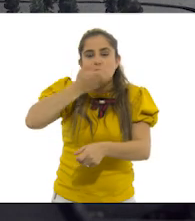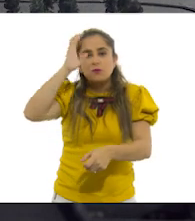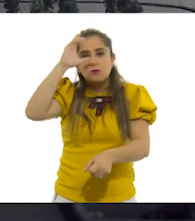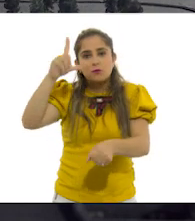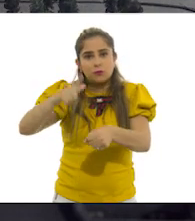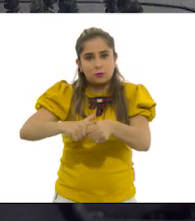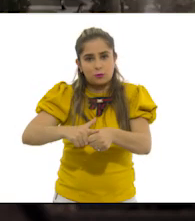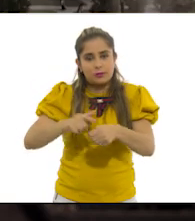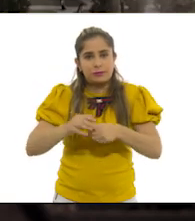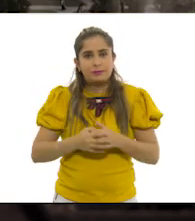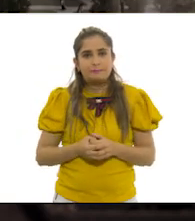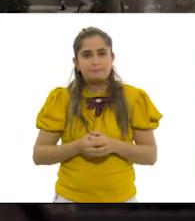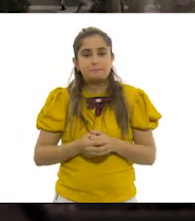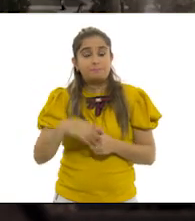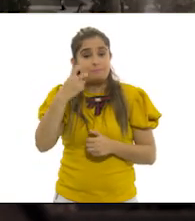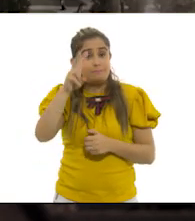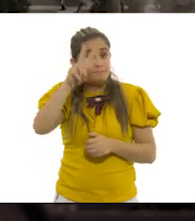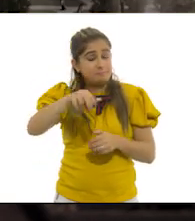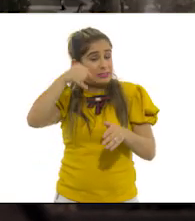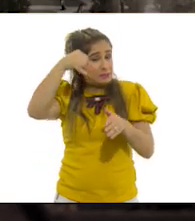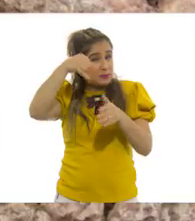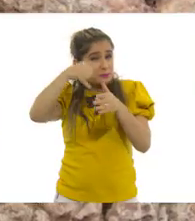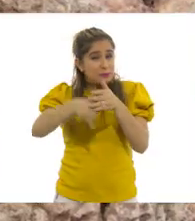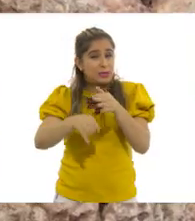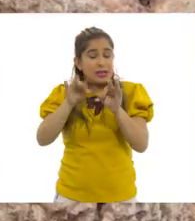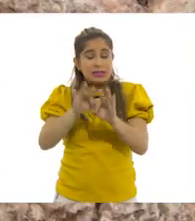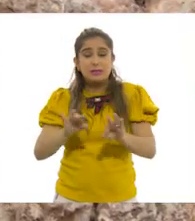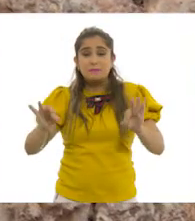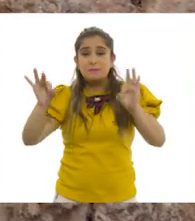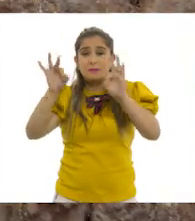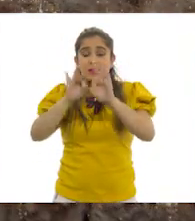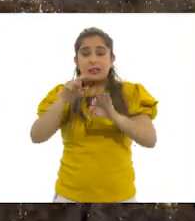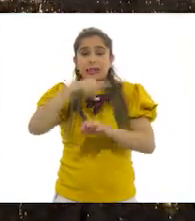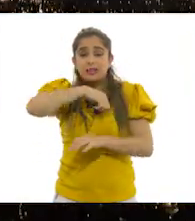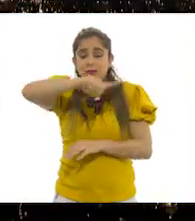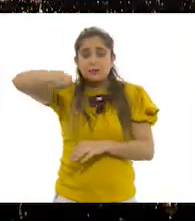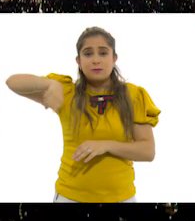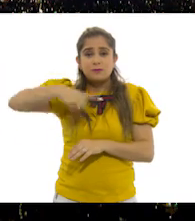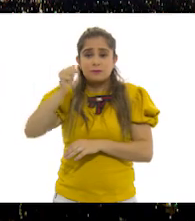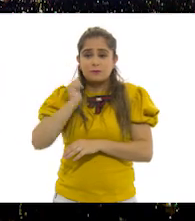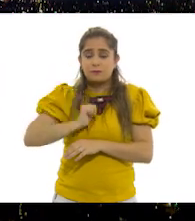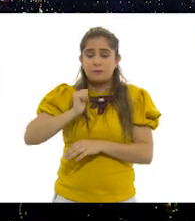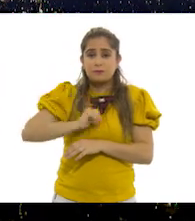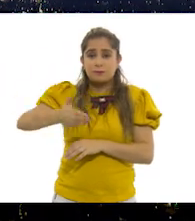Expone frente al mundo la profundidad y el arraigo de nuestras raíces de Tezontli.